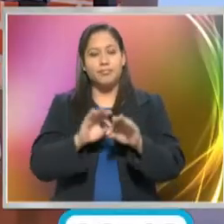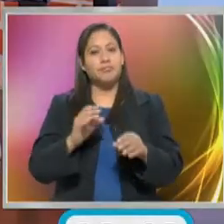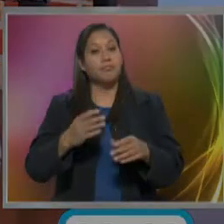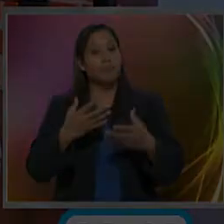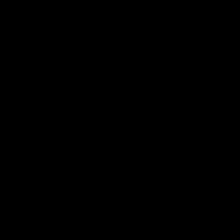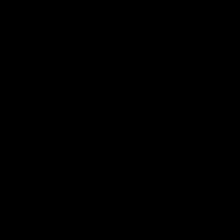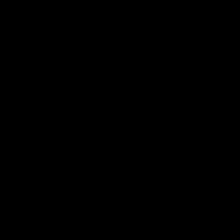Él es como un puente entre el público y el dueño de la empresa para poder hacer mejoras también. Esto es increíble, como él es